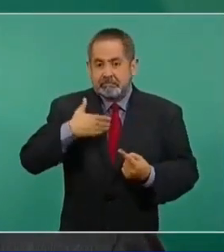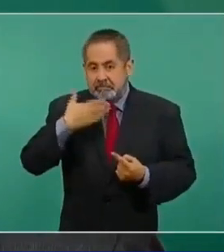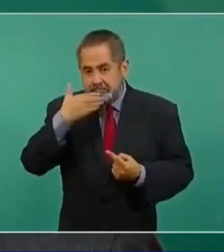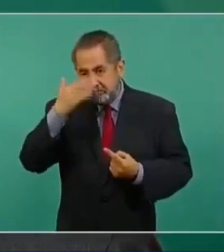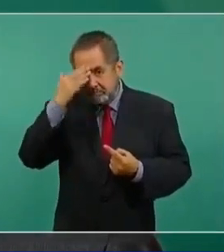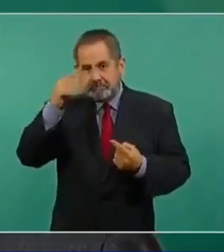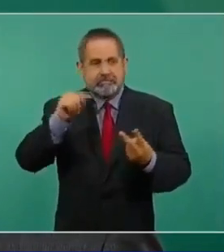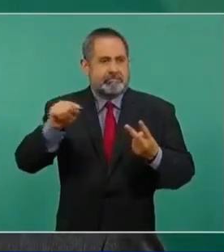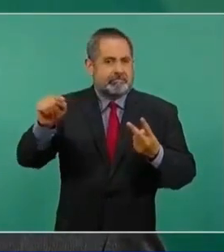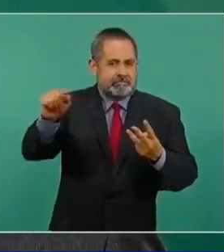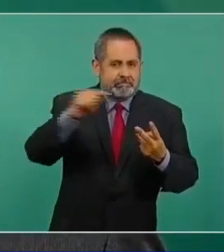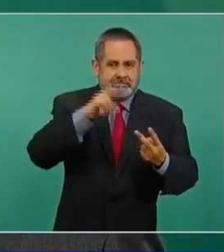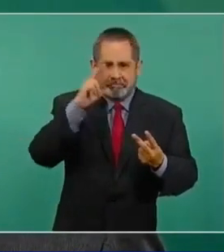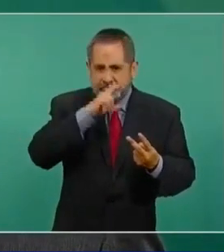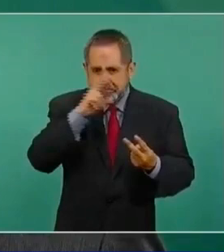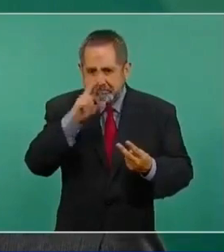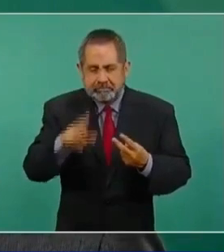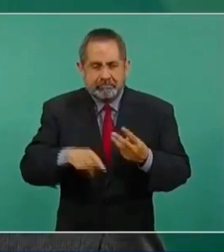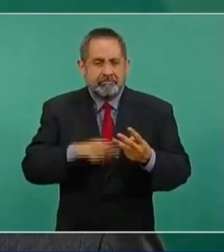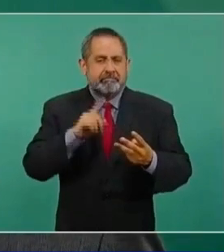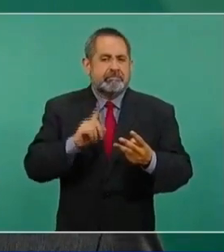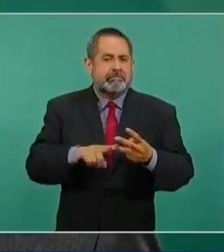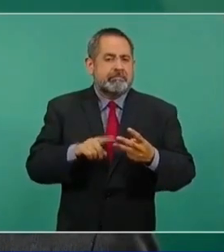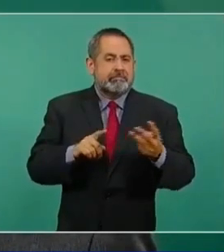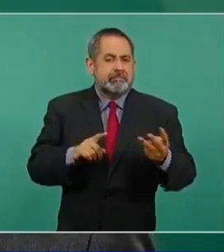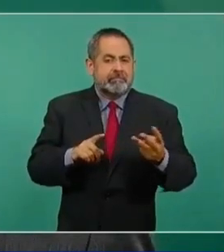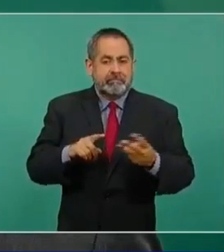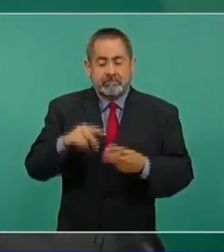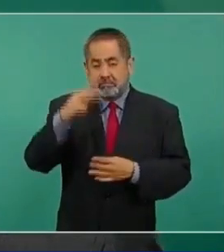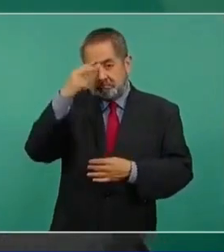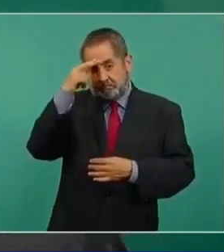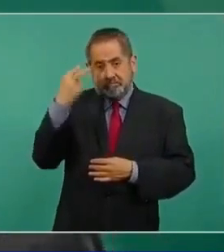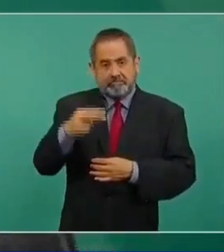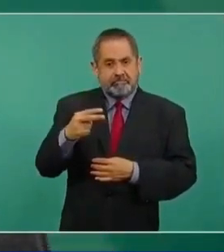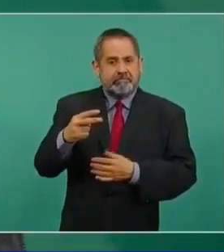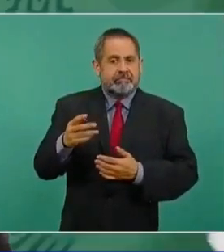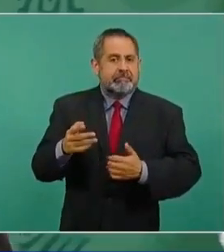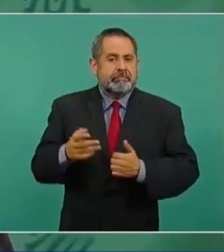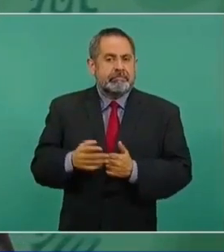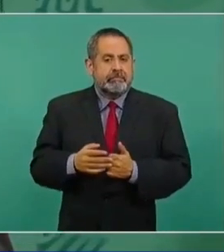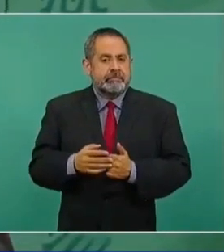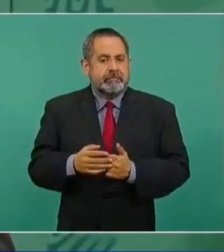Saudita, en Rusia, que México